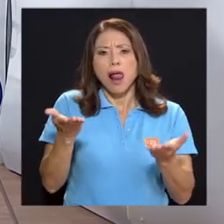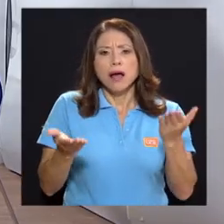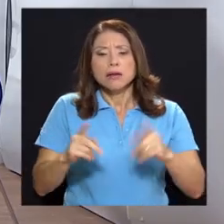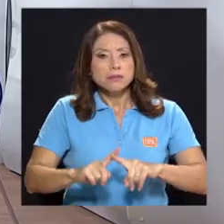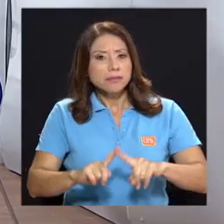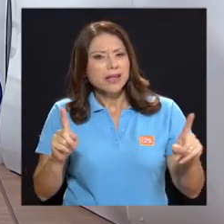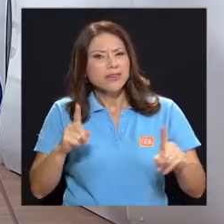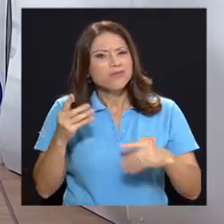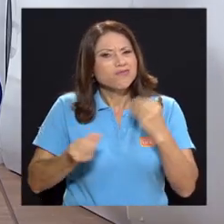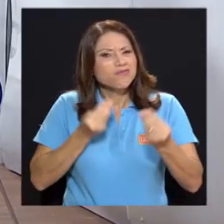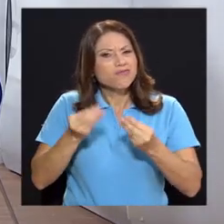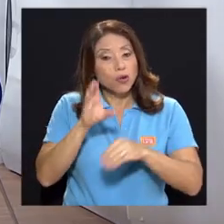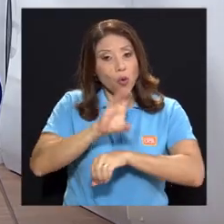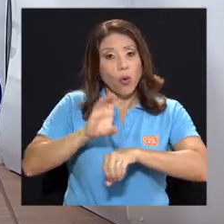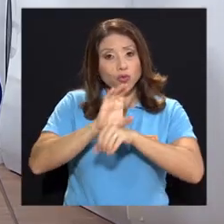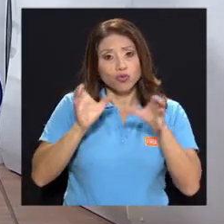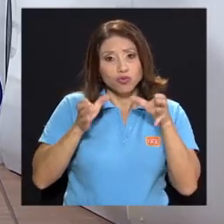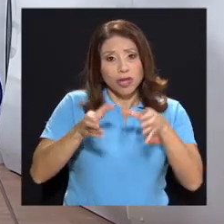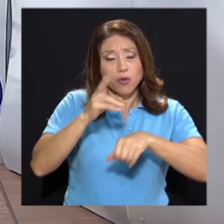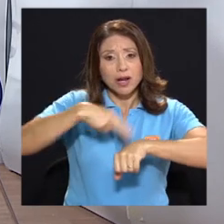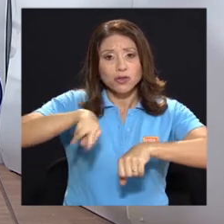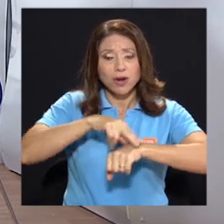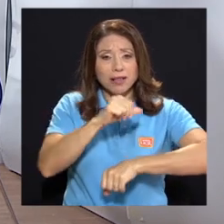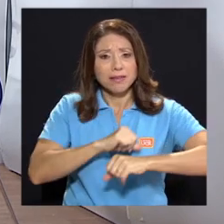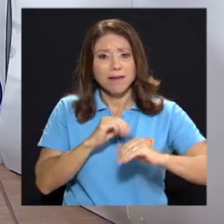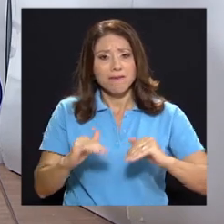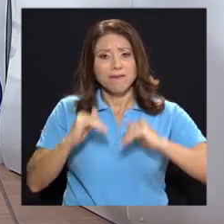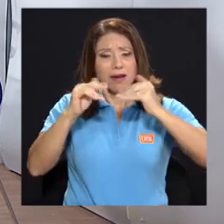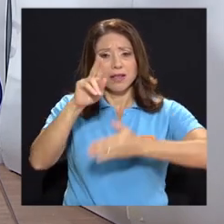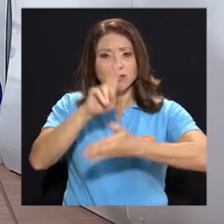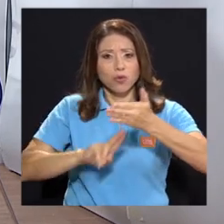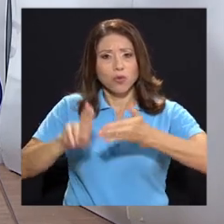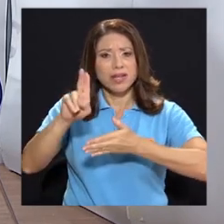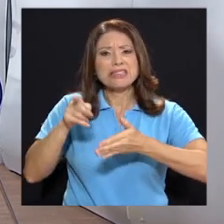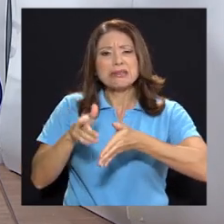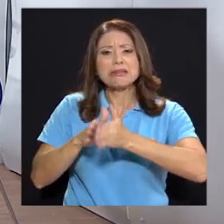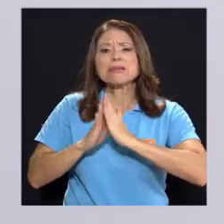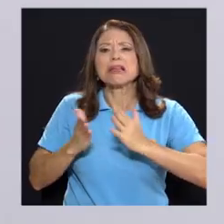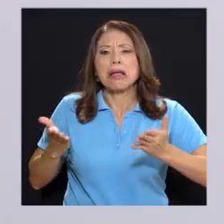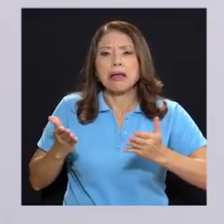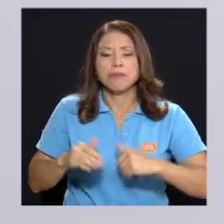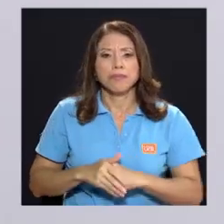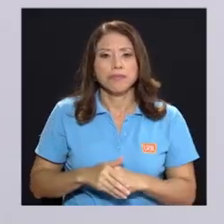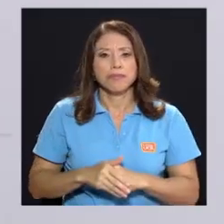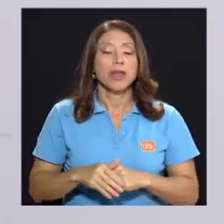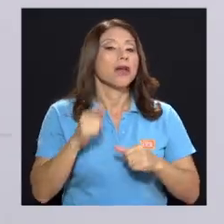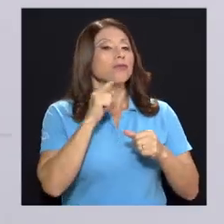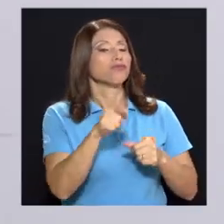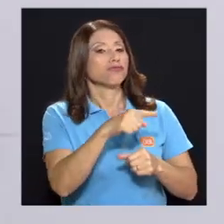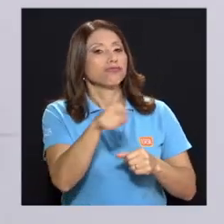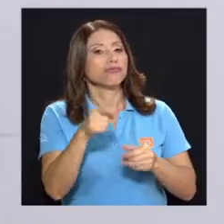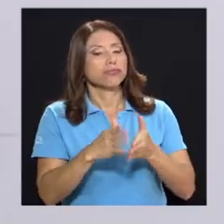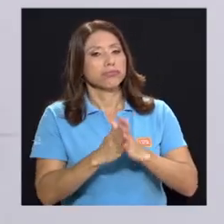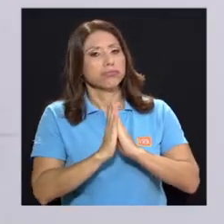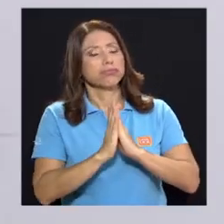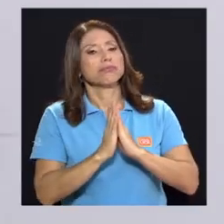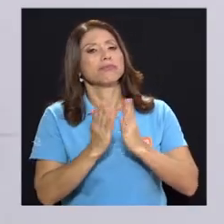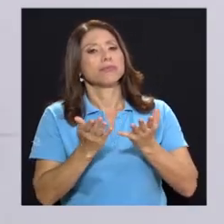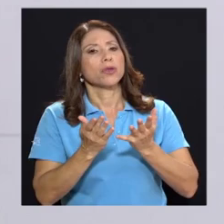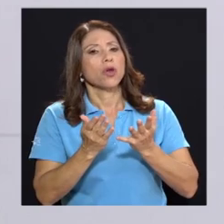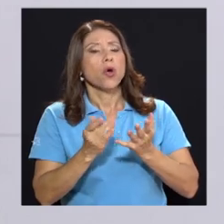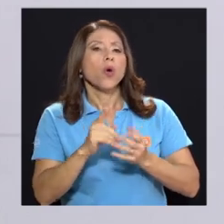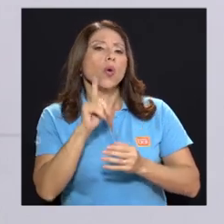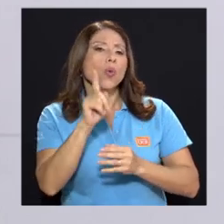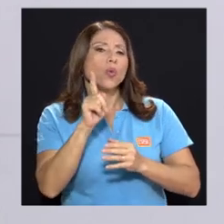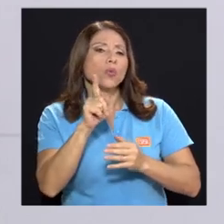el consejo nacional de rectores y la solicitud solicitud consistió en pedir un